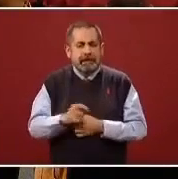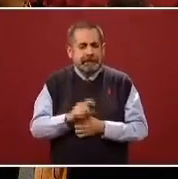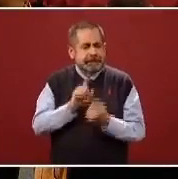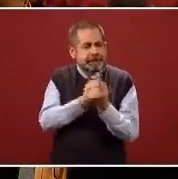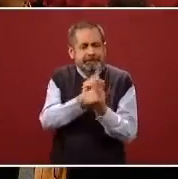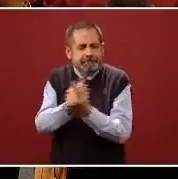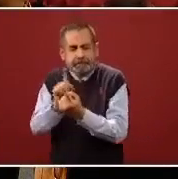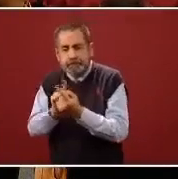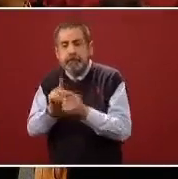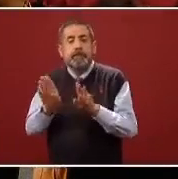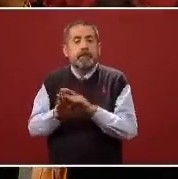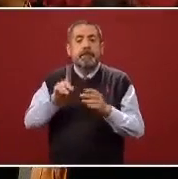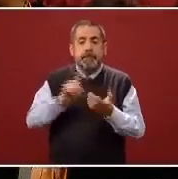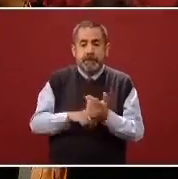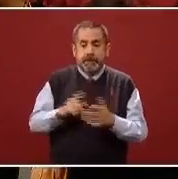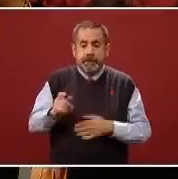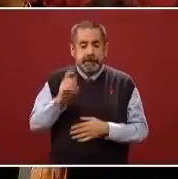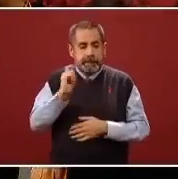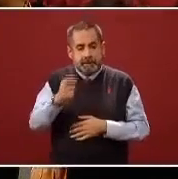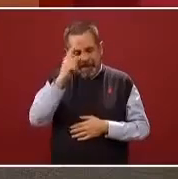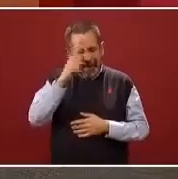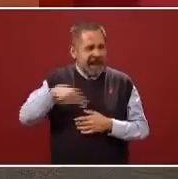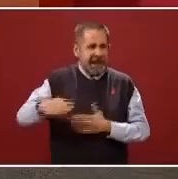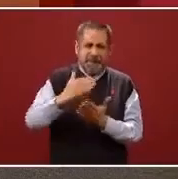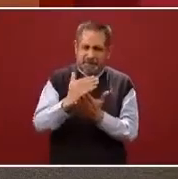intervenciones se logra con las intervenciones de mitigación